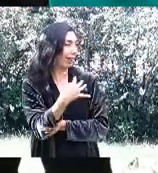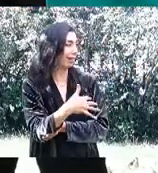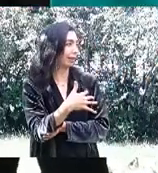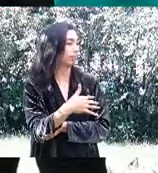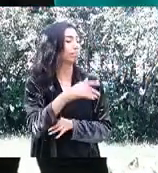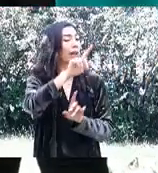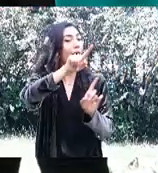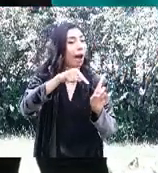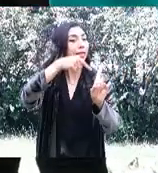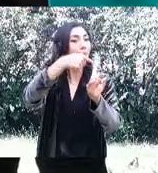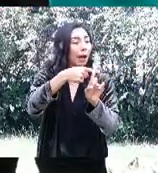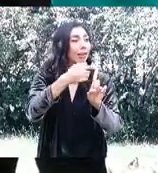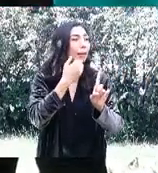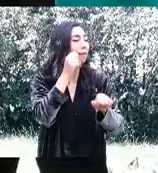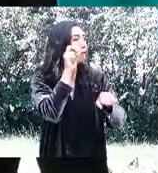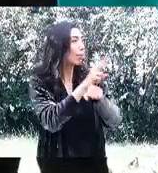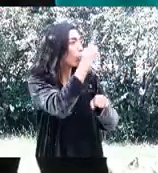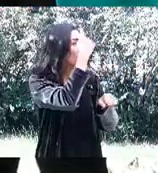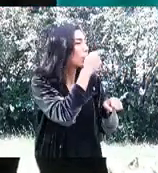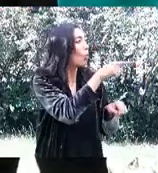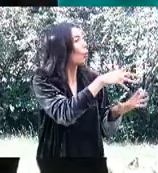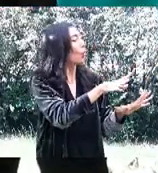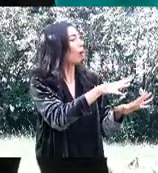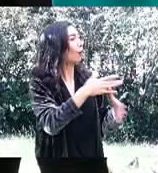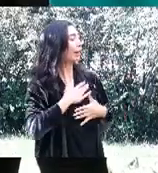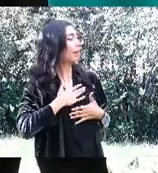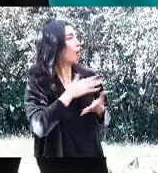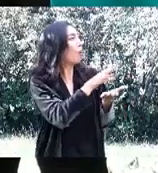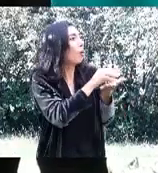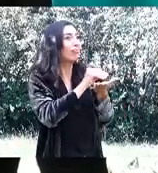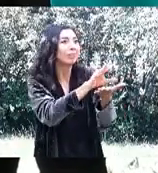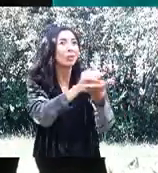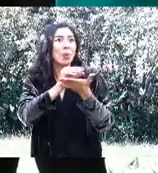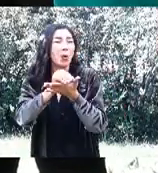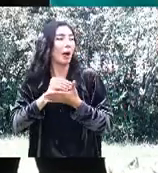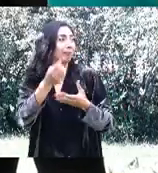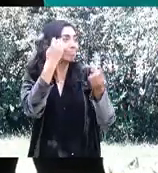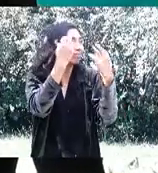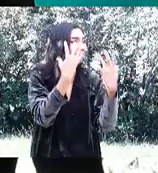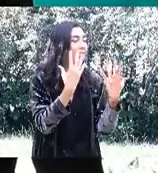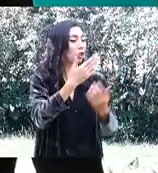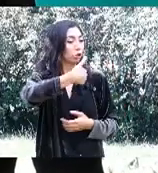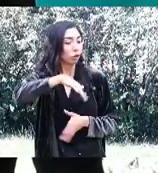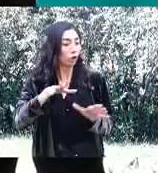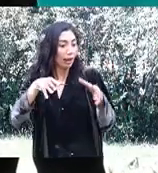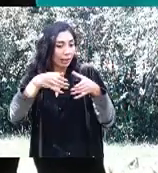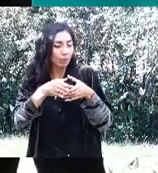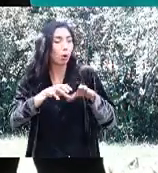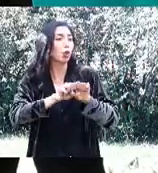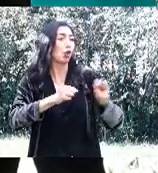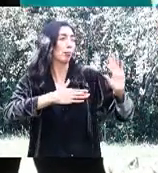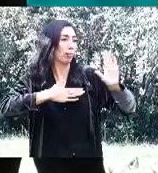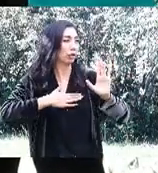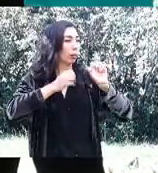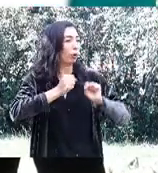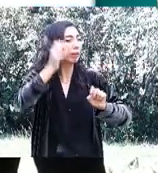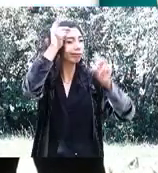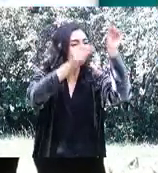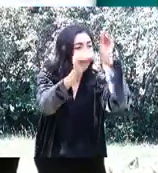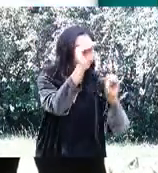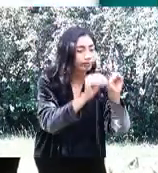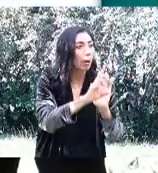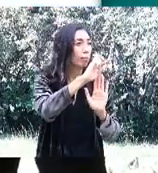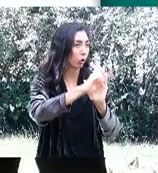además son muy inspiradores como equipo nosotros estamos muy comprometidos para poder generar proyectos y